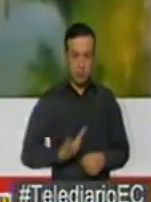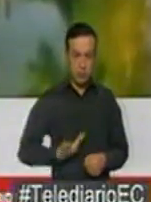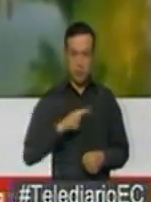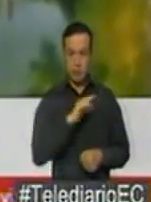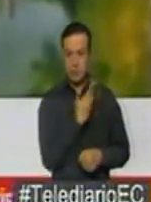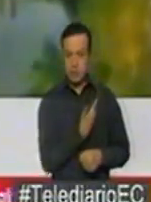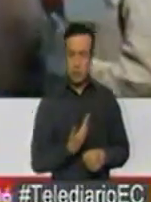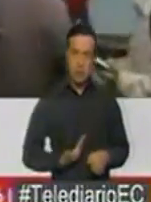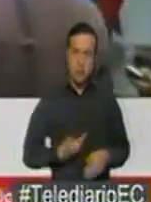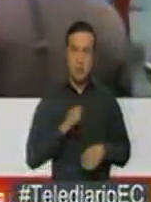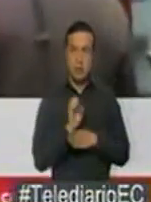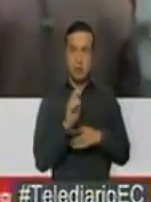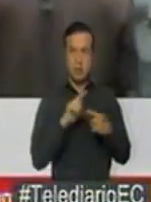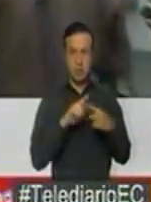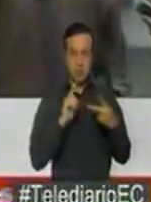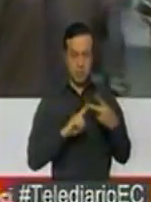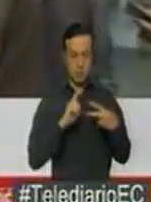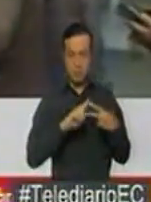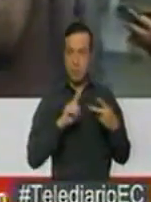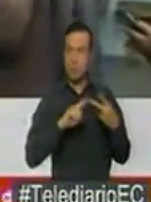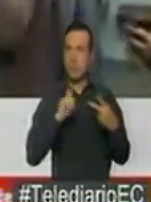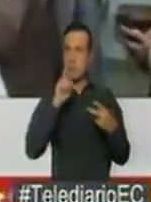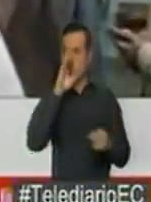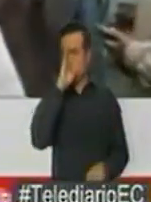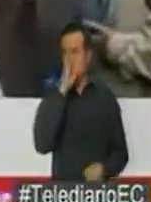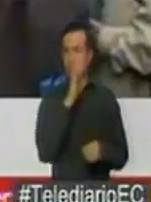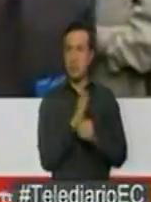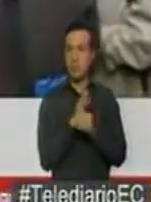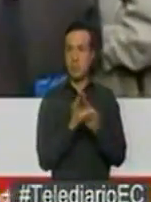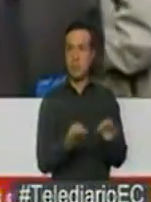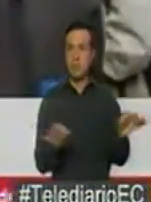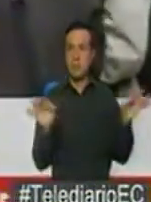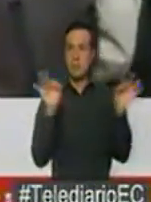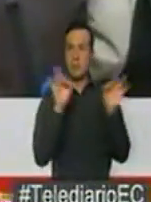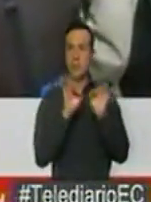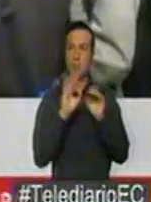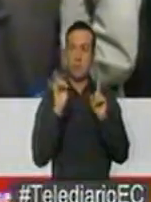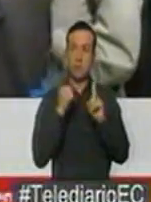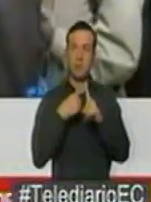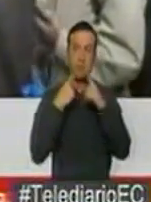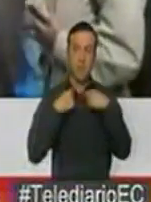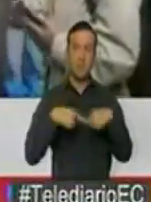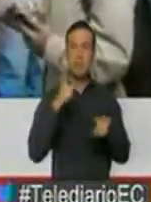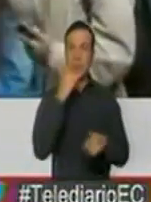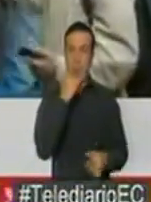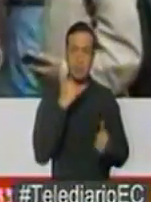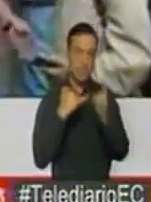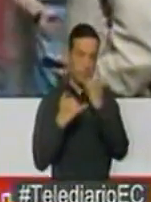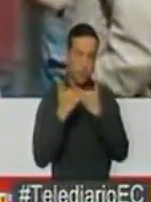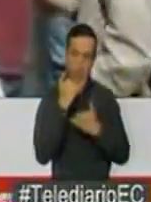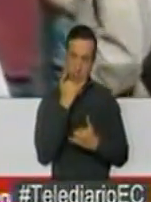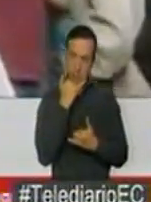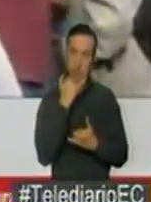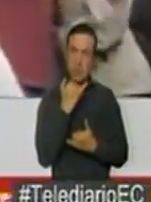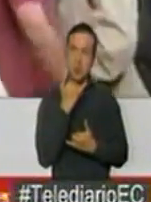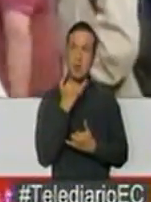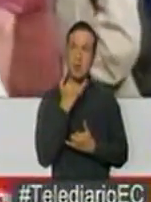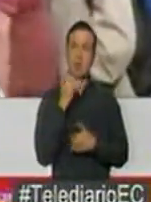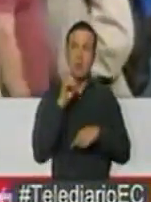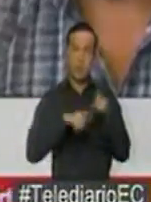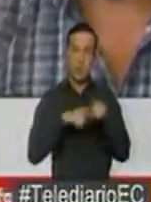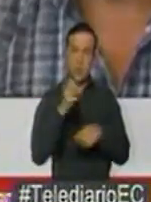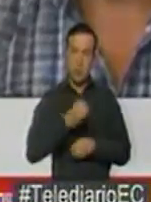vicepresidente de la República. Creo que hay que ser objetivos en esta cuestión. Primera cuestión, hemos dicho que si hay un error, de pronto en la vocería de nuestro